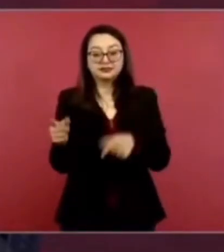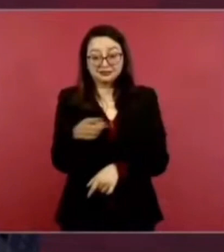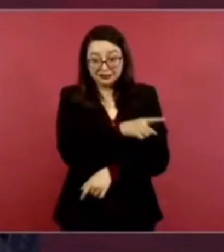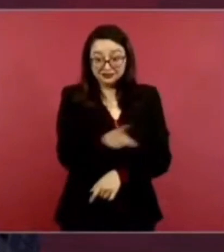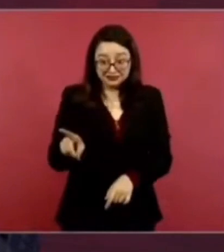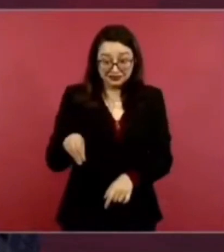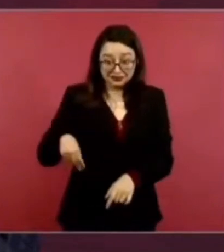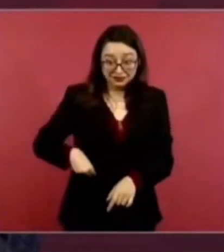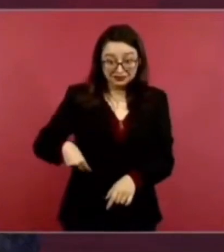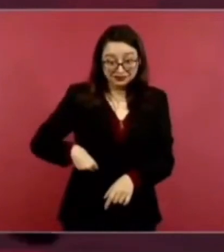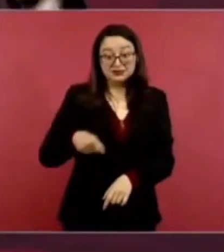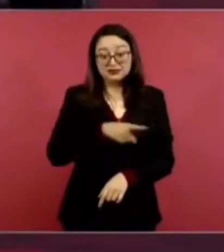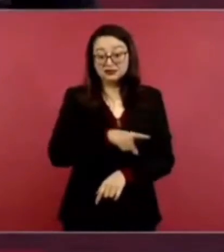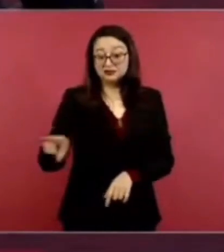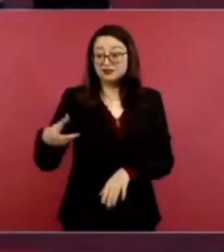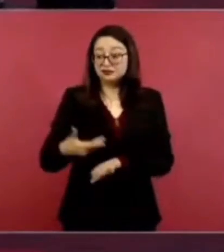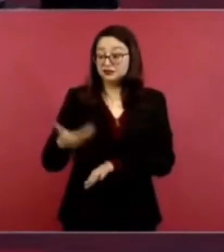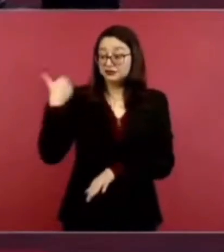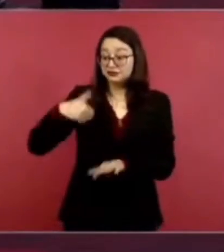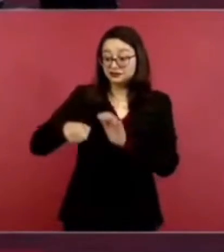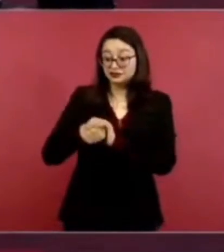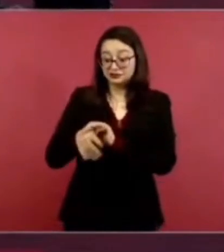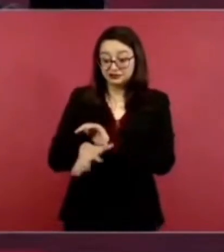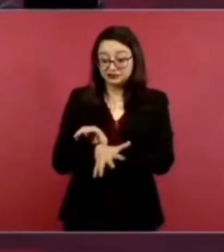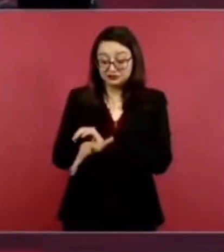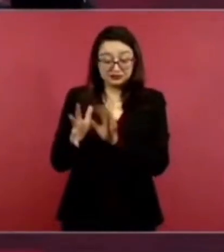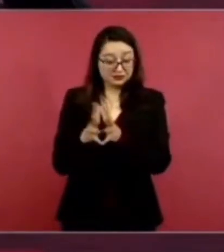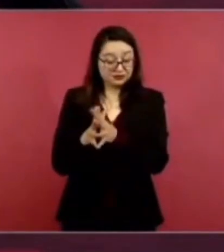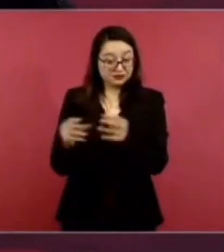responsables y no responsables